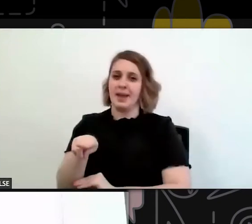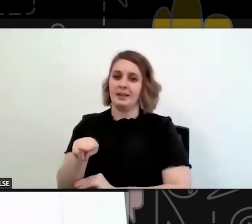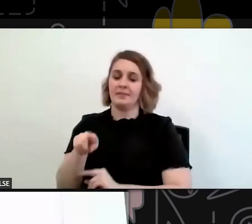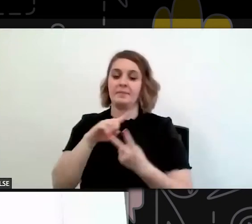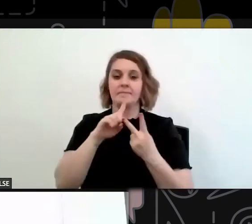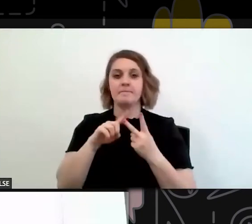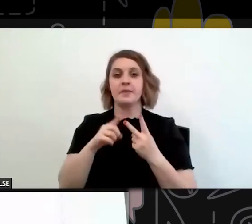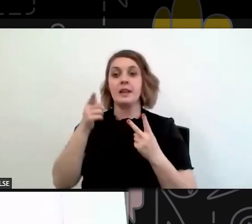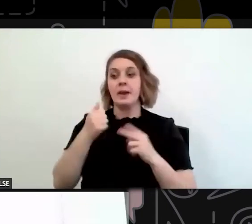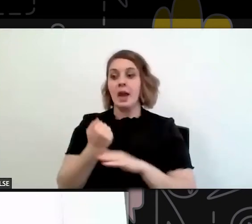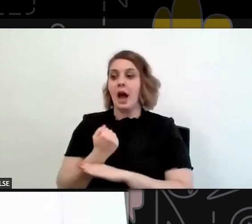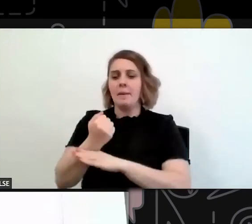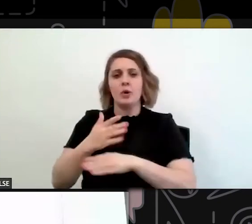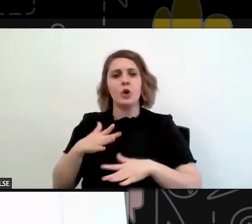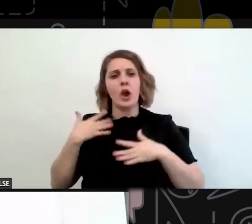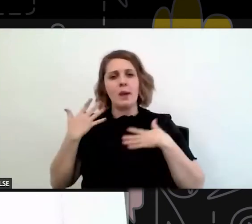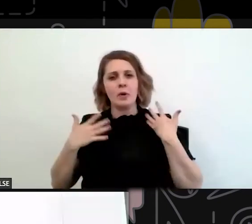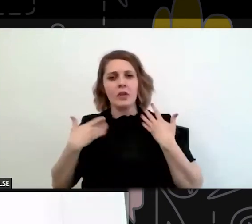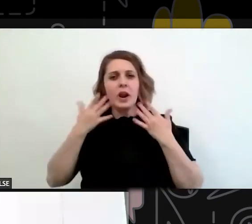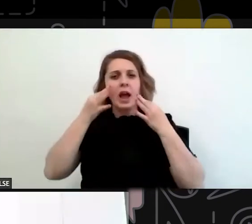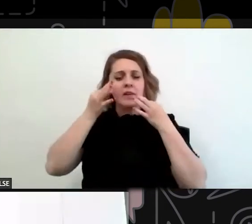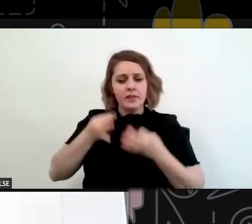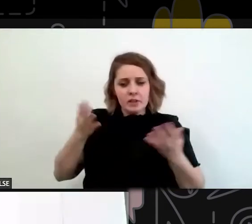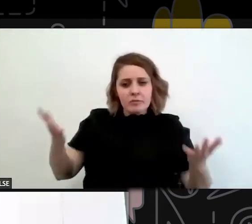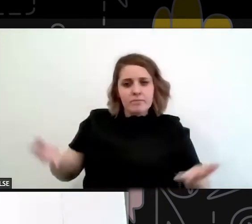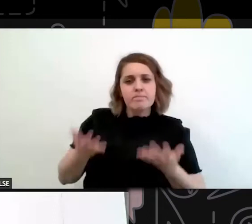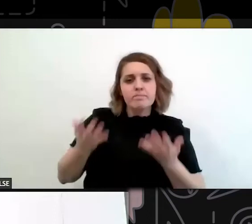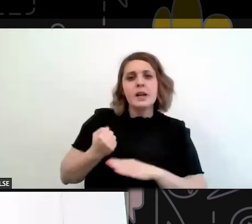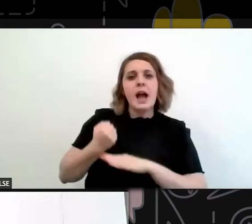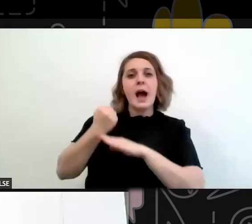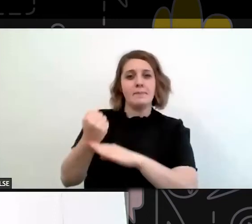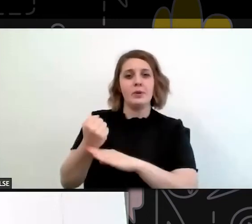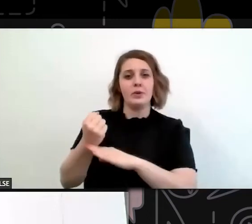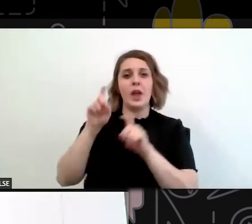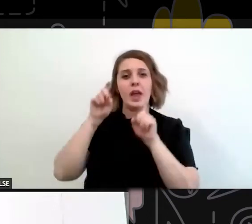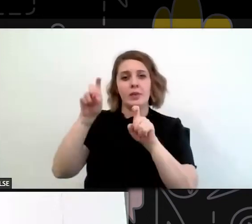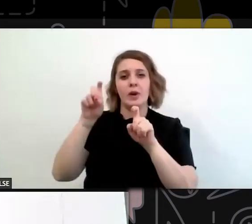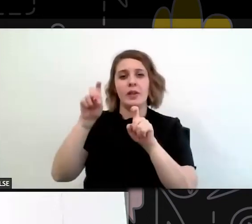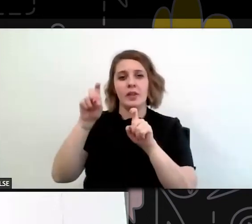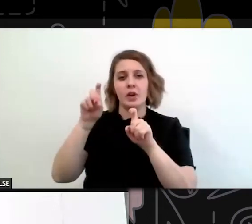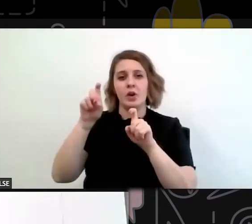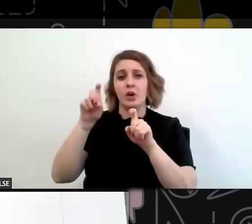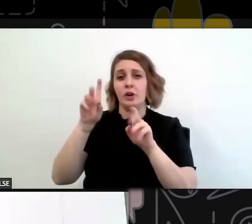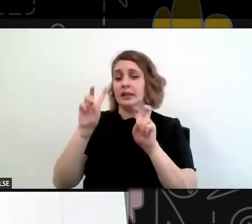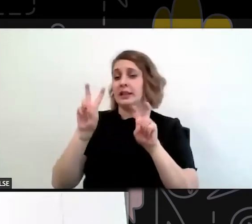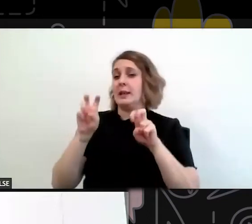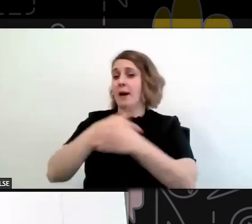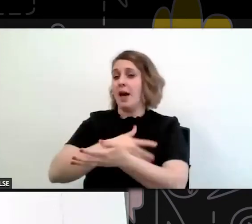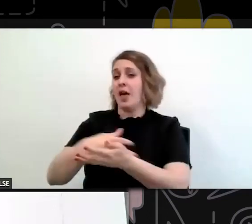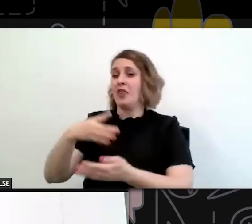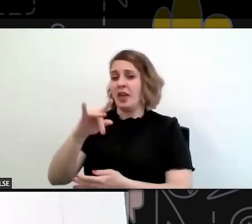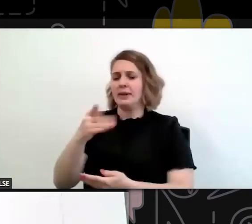ese apoyo emocional y físico, fomentar el apoyo en la educación diabetológica tan importante